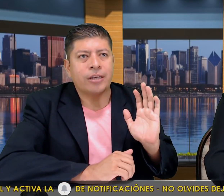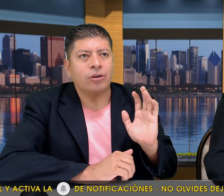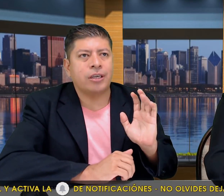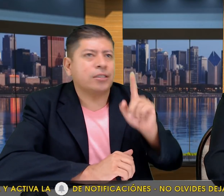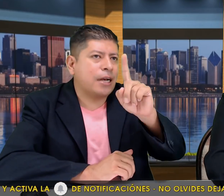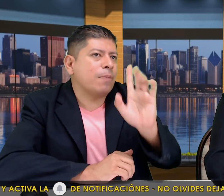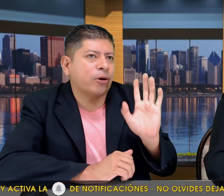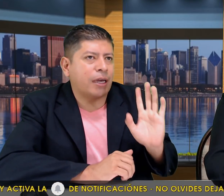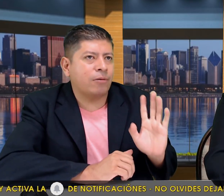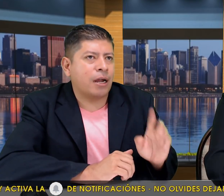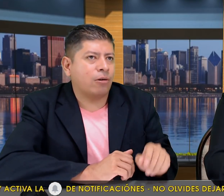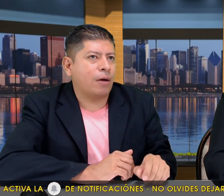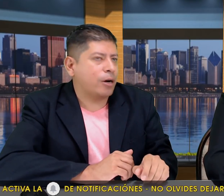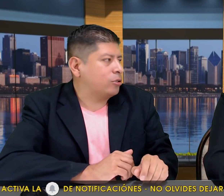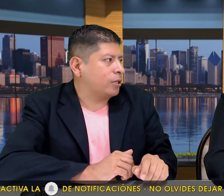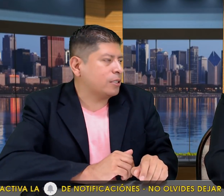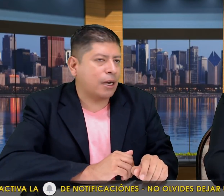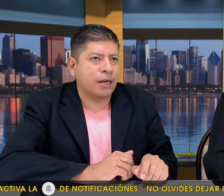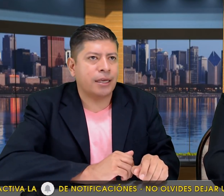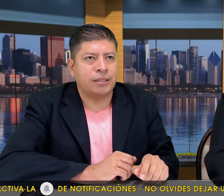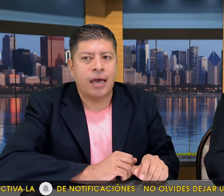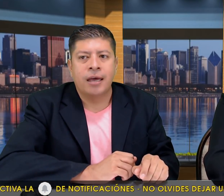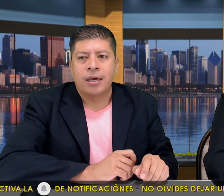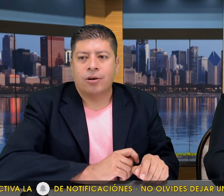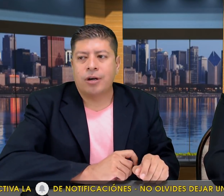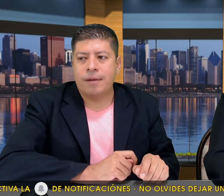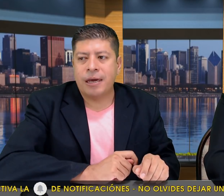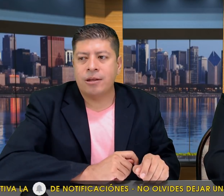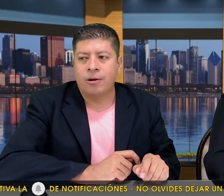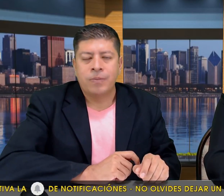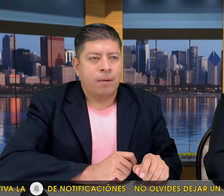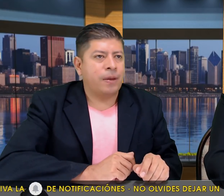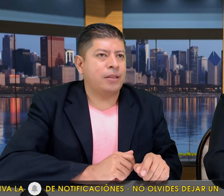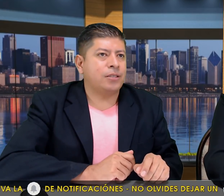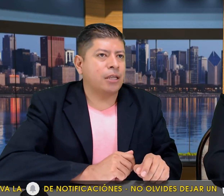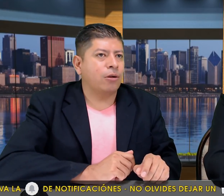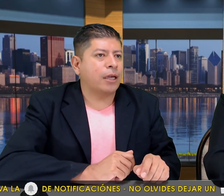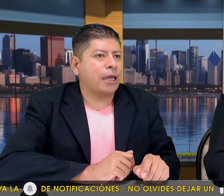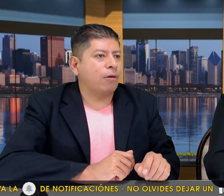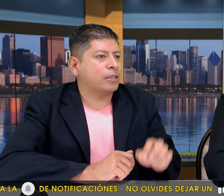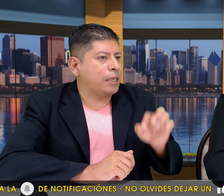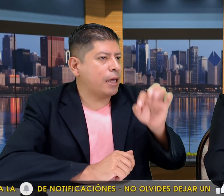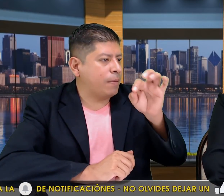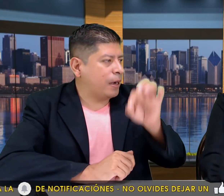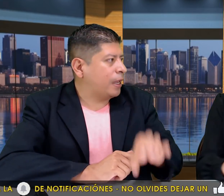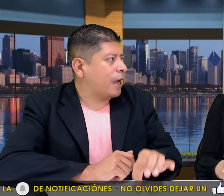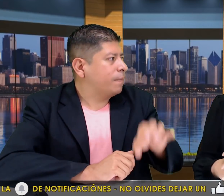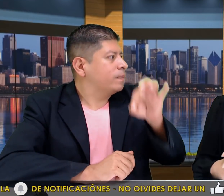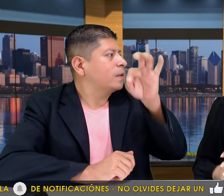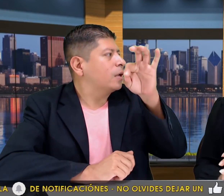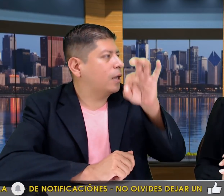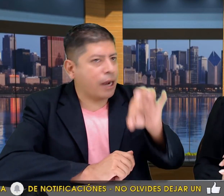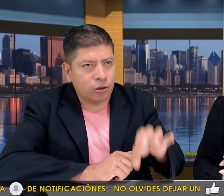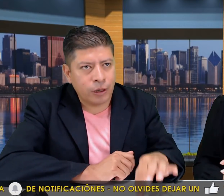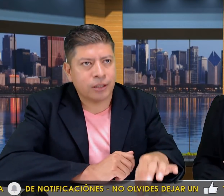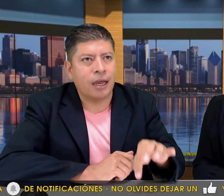colaboración quincenal, porque era una colaboración quincenal que hacía con el medio, diciéndole que él lo hacía de manera